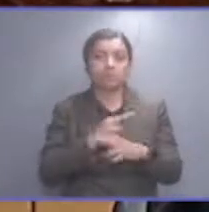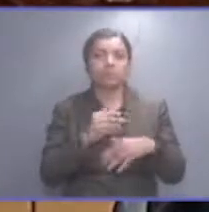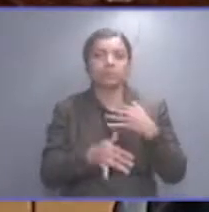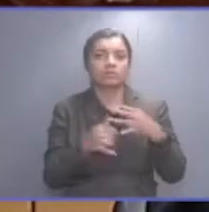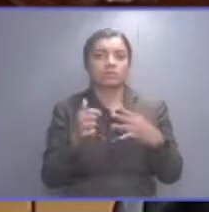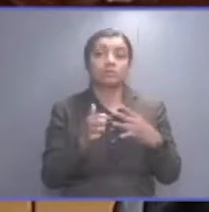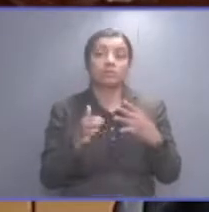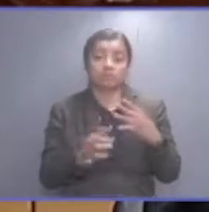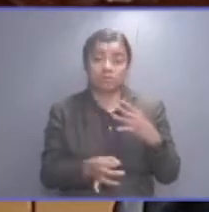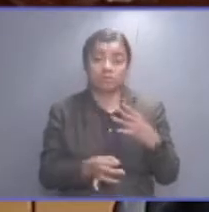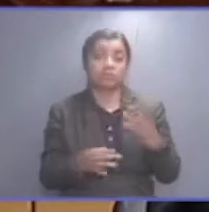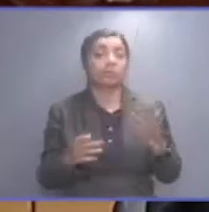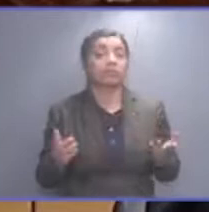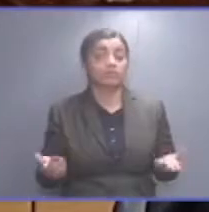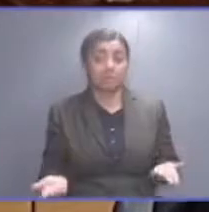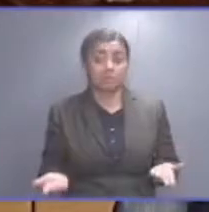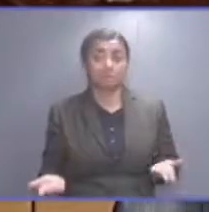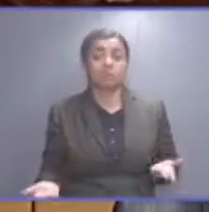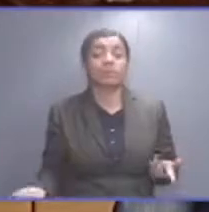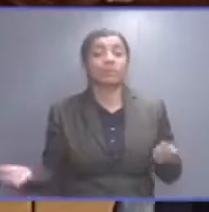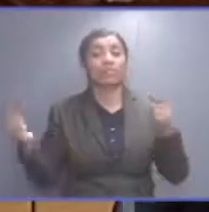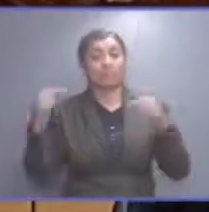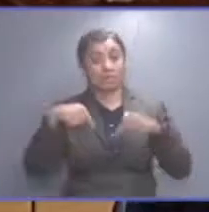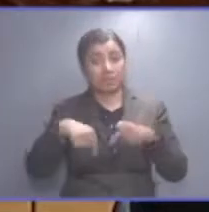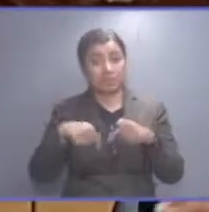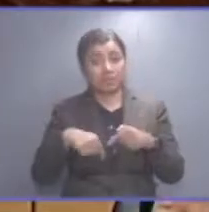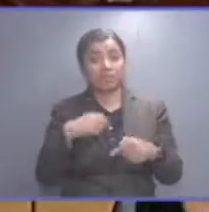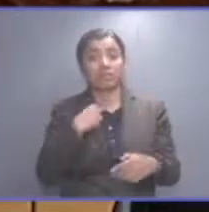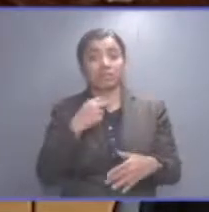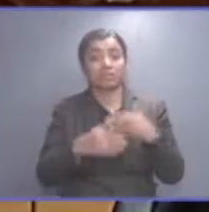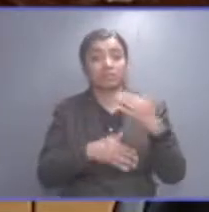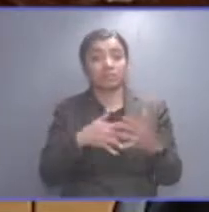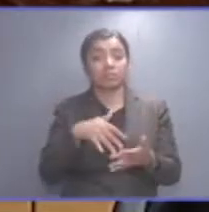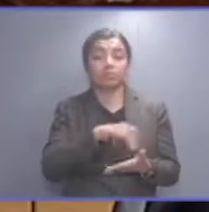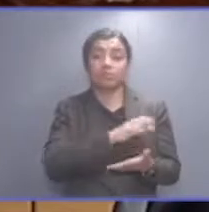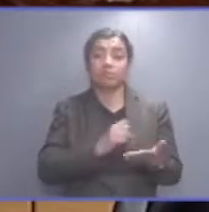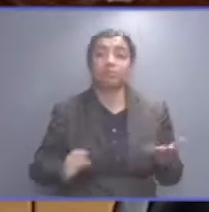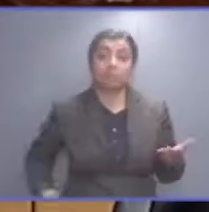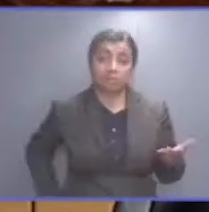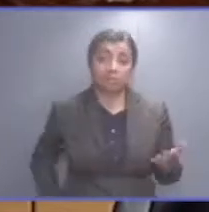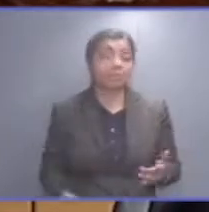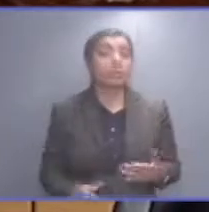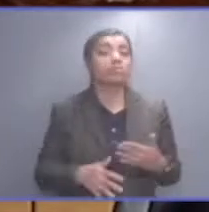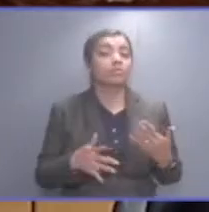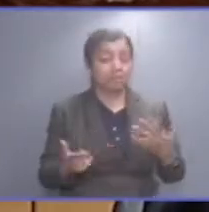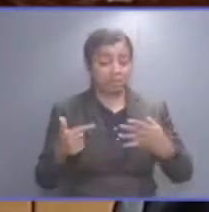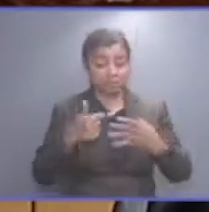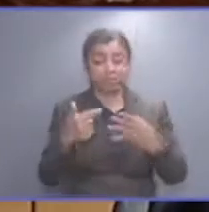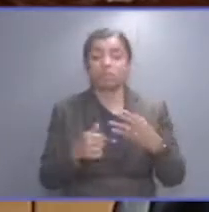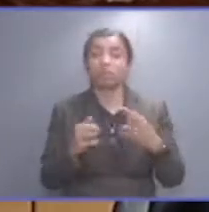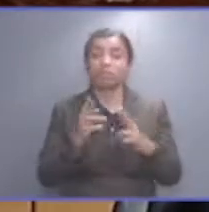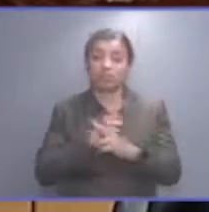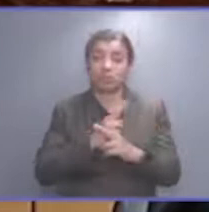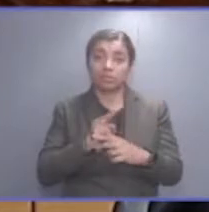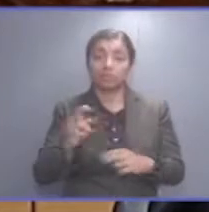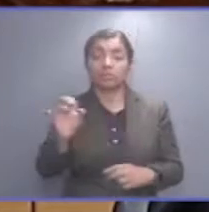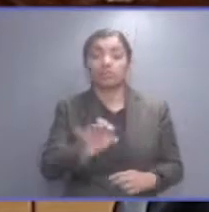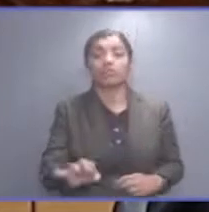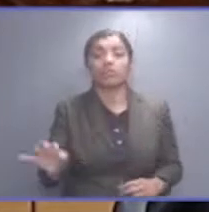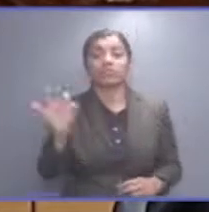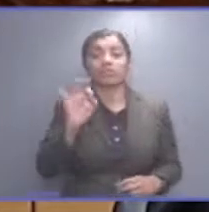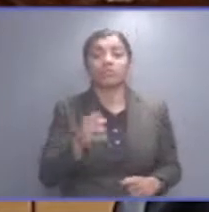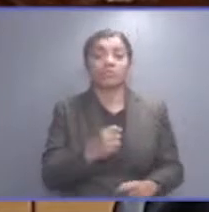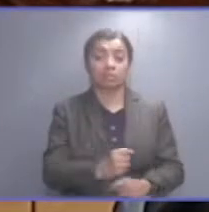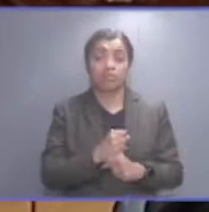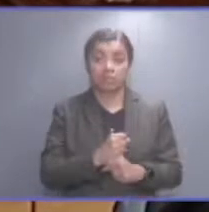leyes que vienen ahorita afectando a la población salvadoreña, pero que con las reformas nosotros lo vamos a mejorar para